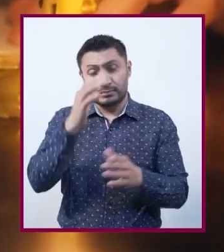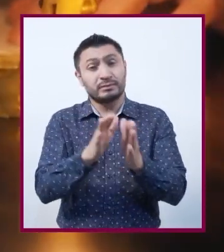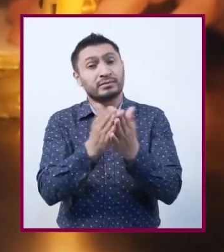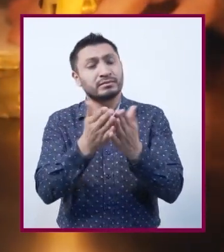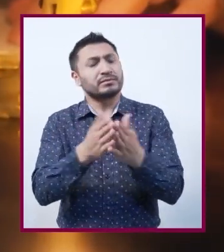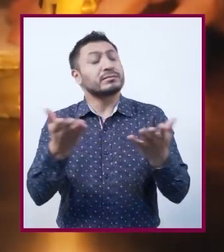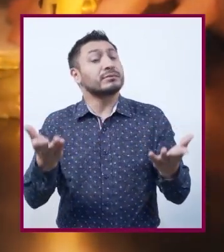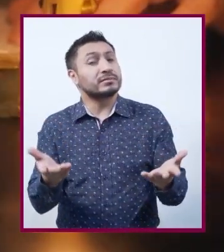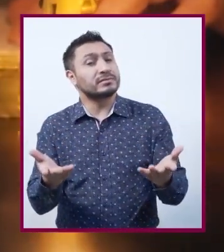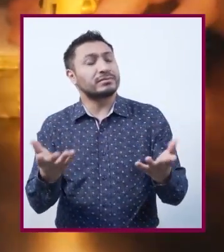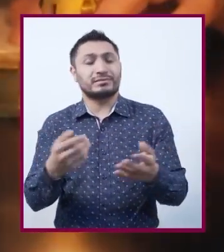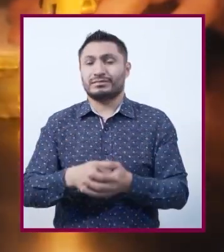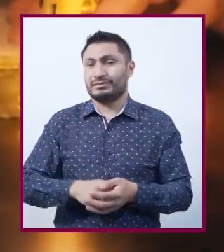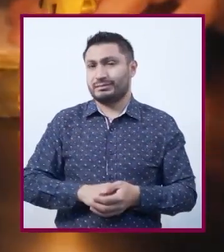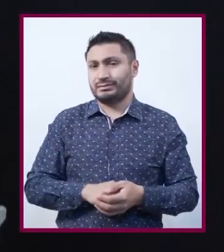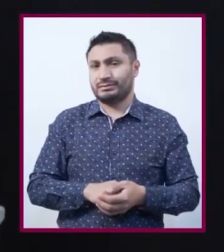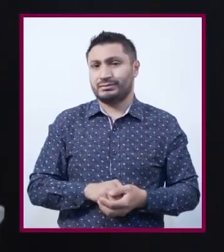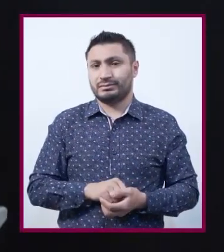muy recomendables.